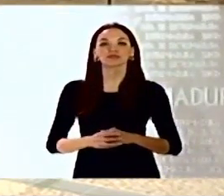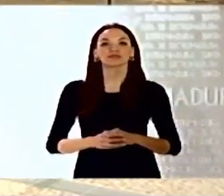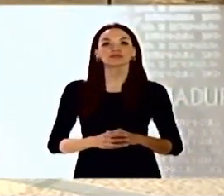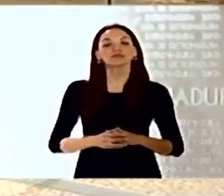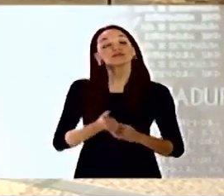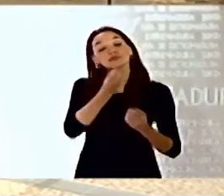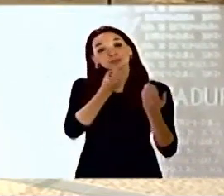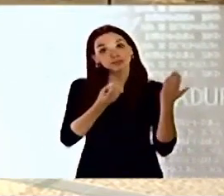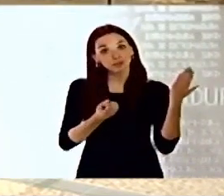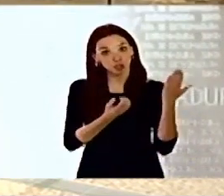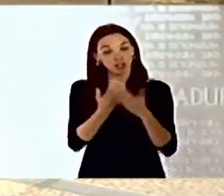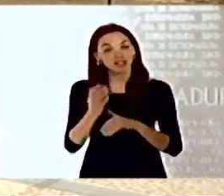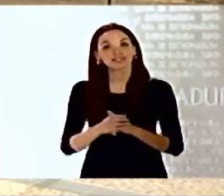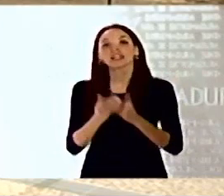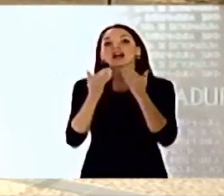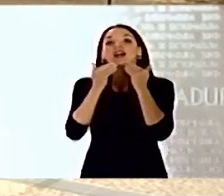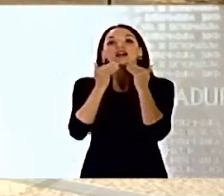Sí, buenos días. Les